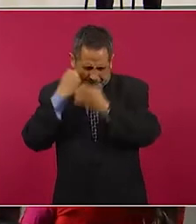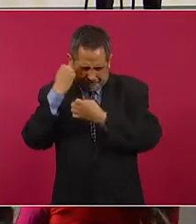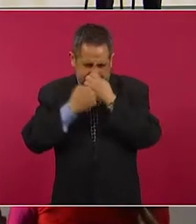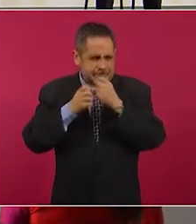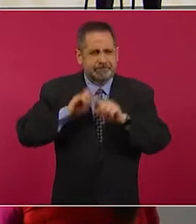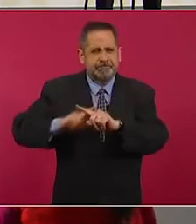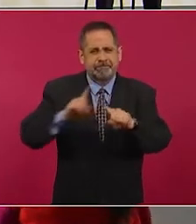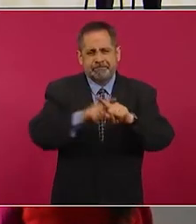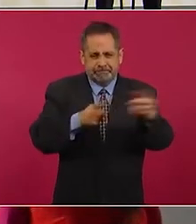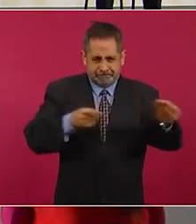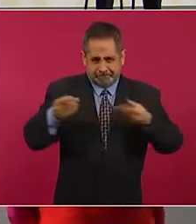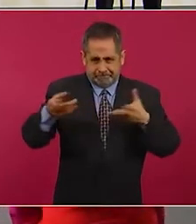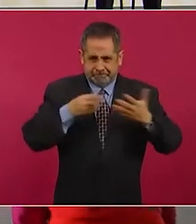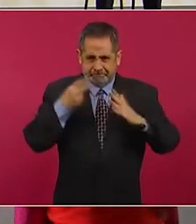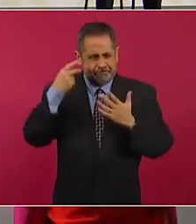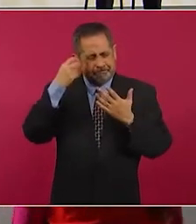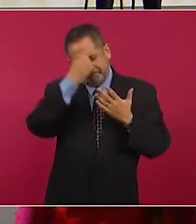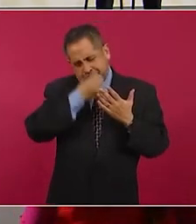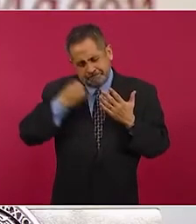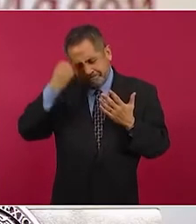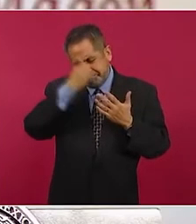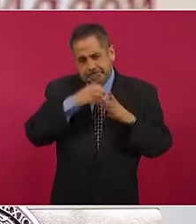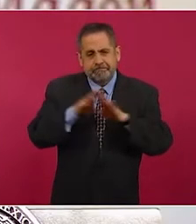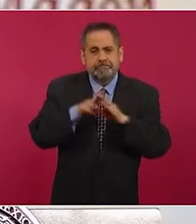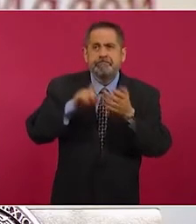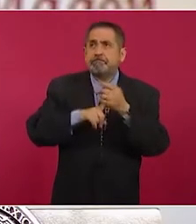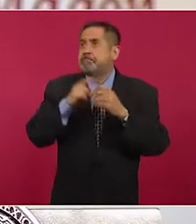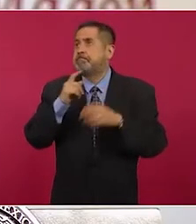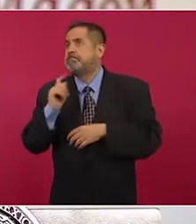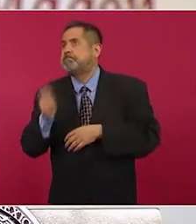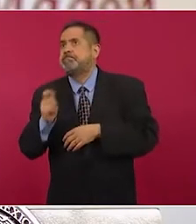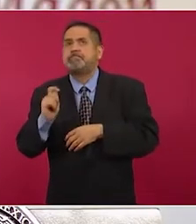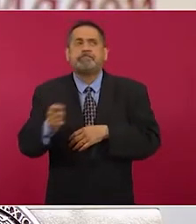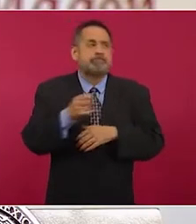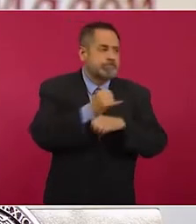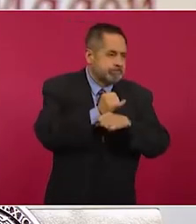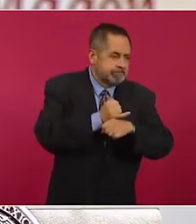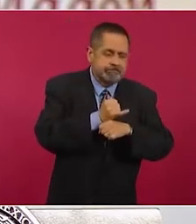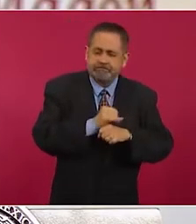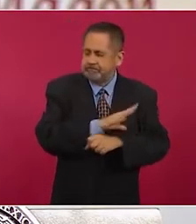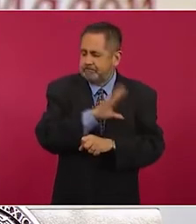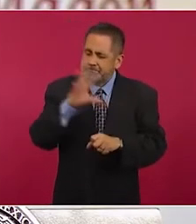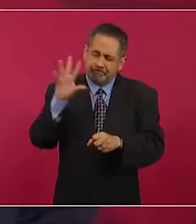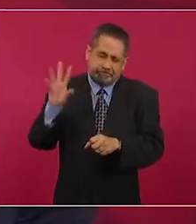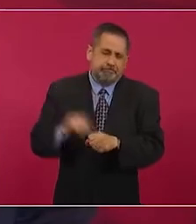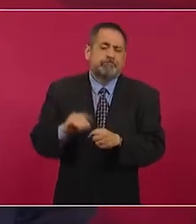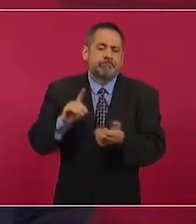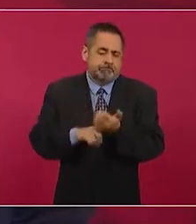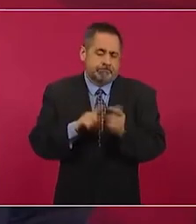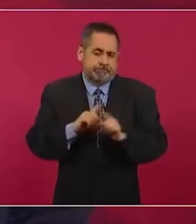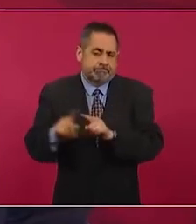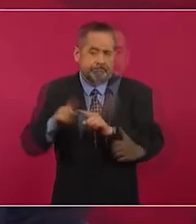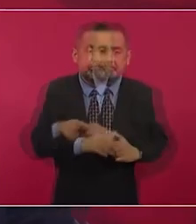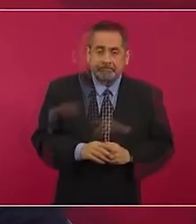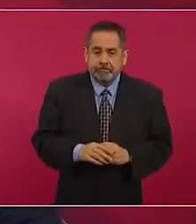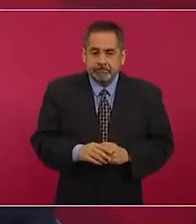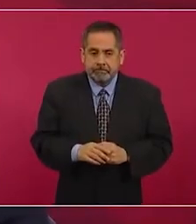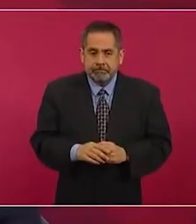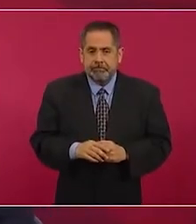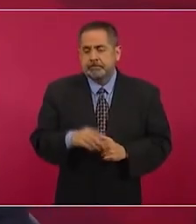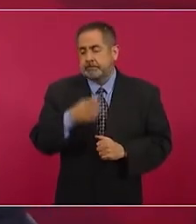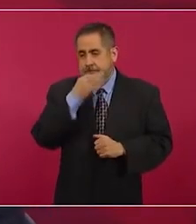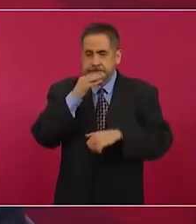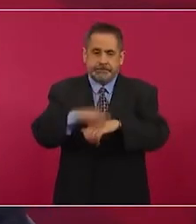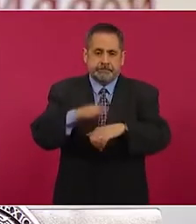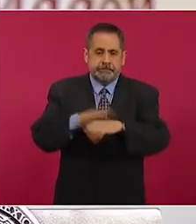videos, investigaciones de carácter técnica y también, como decíamos, varios cateos.